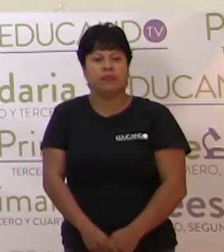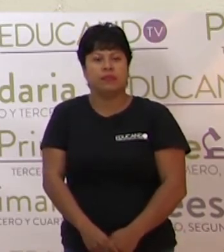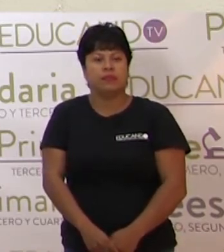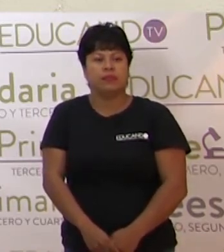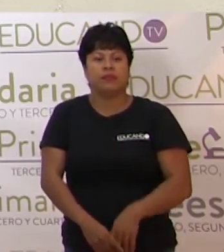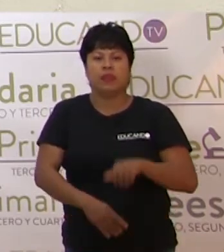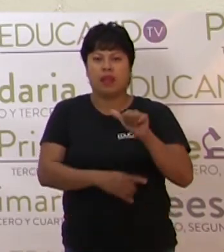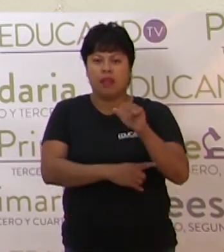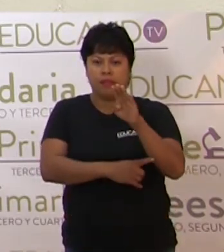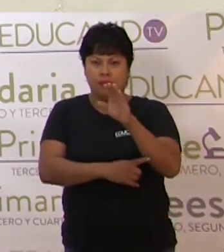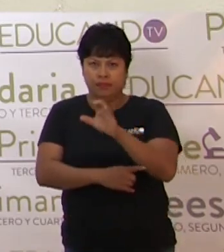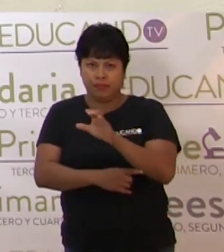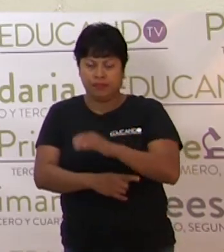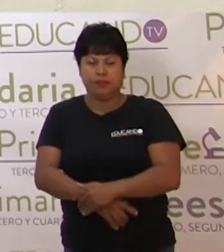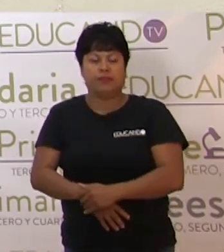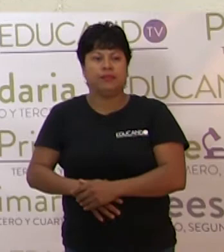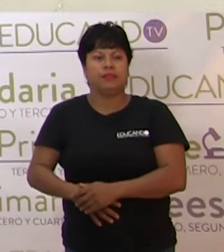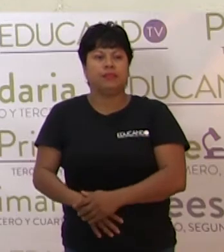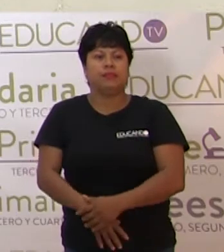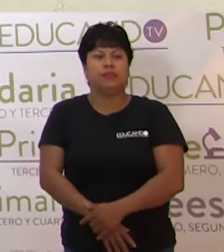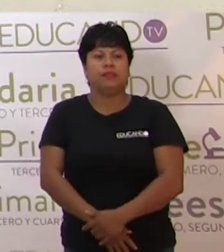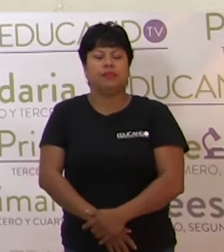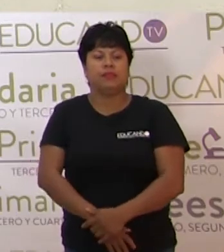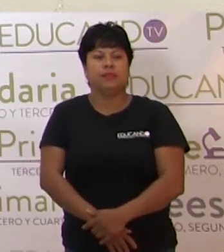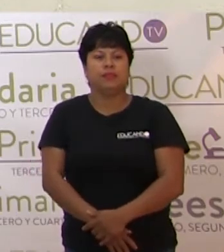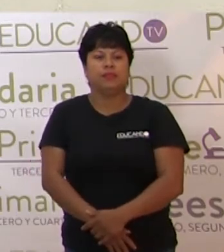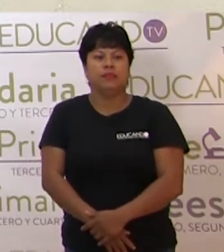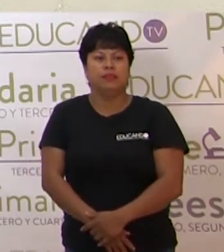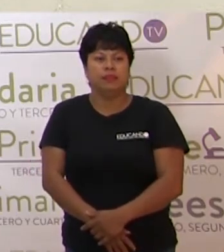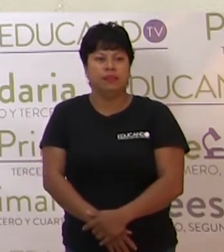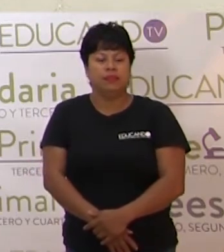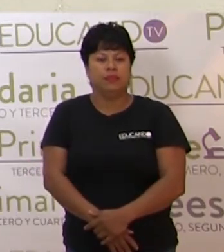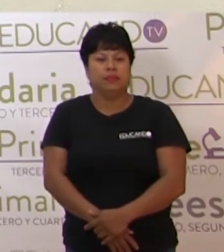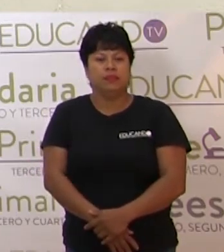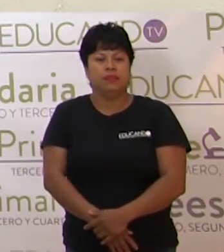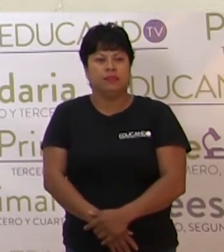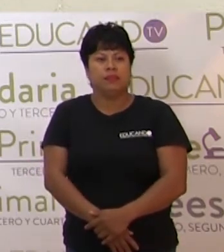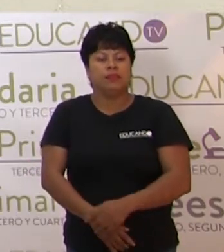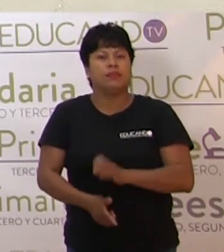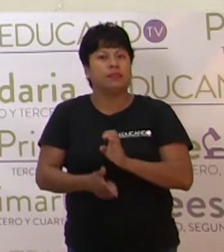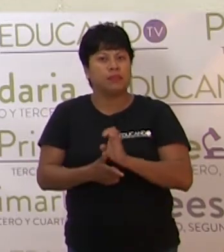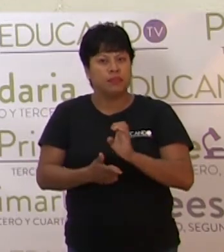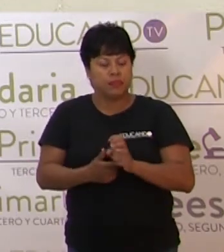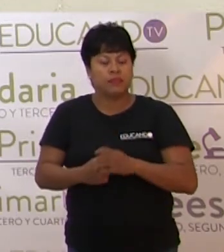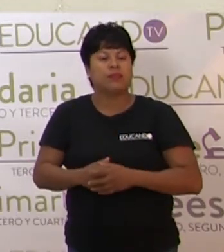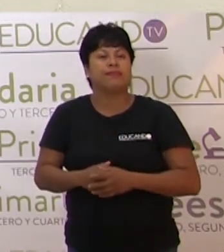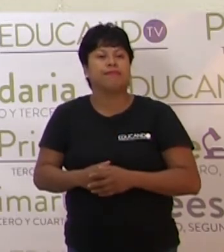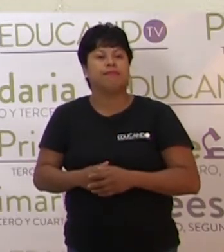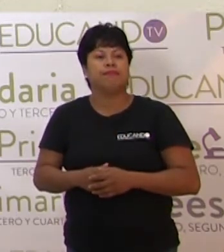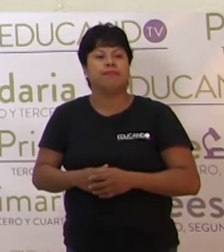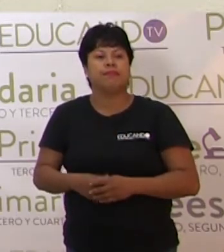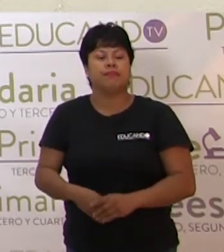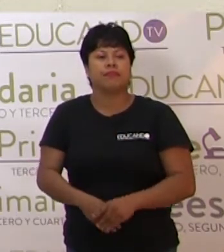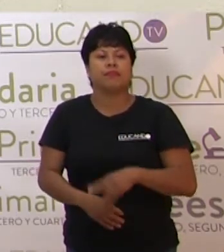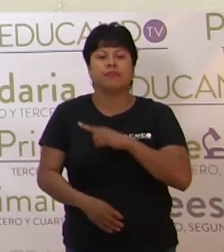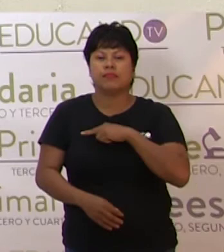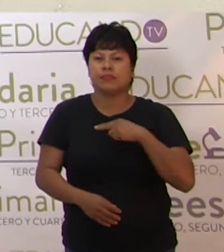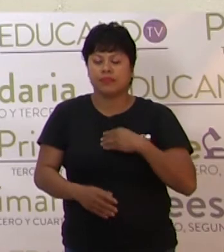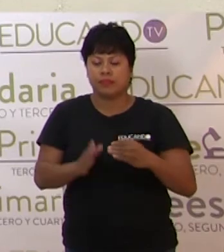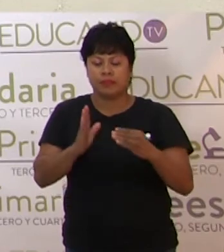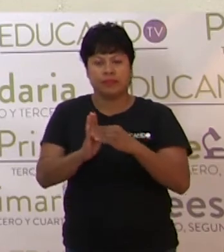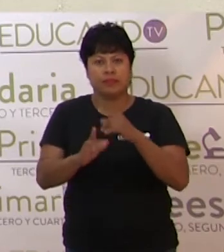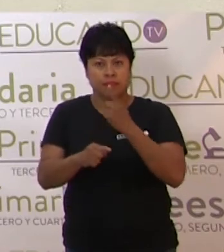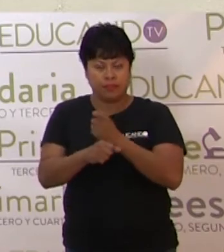a veces a ver sí entonces vamos a colocarnos el